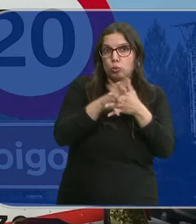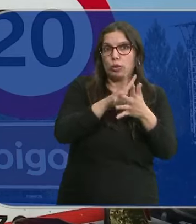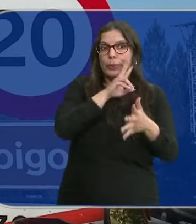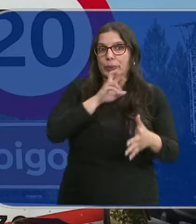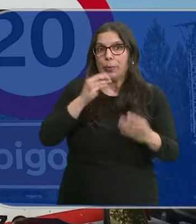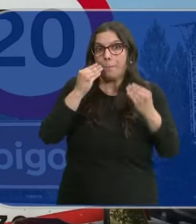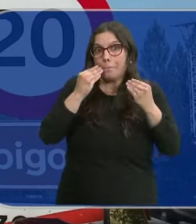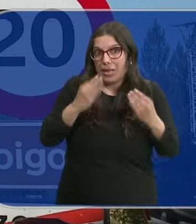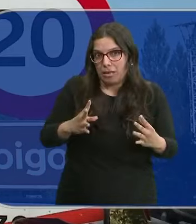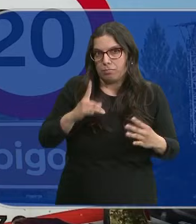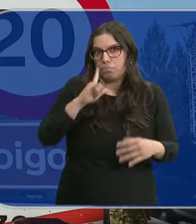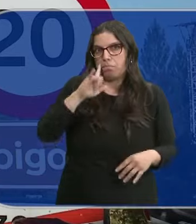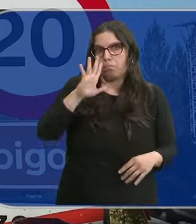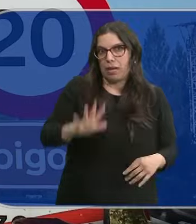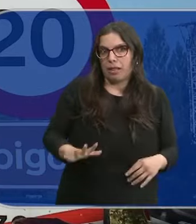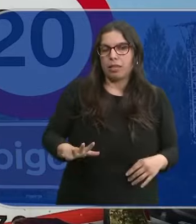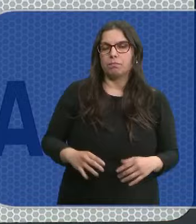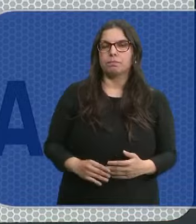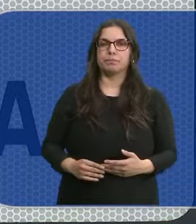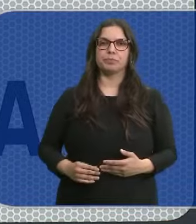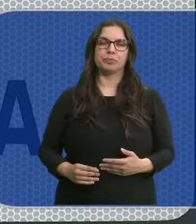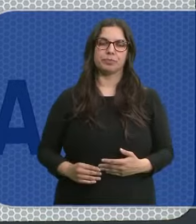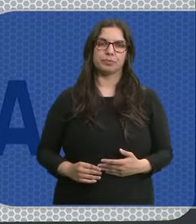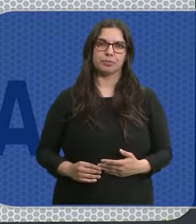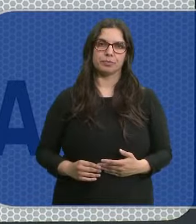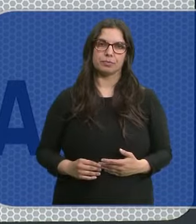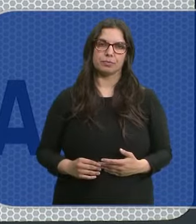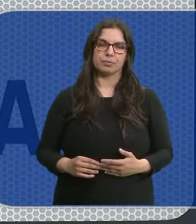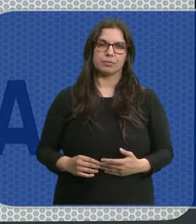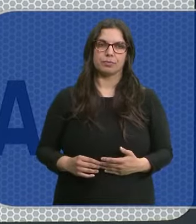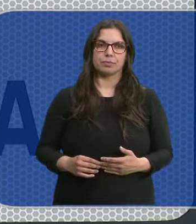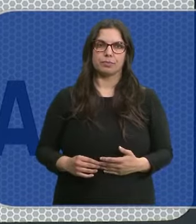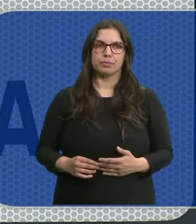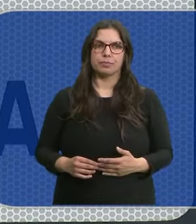estructurales importantes en la centenaria pasarela.